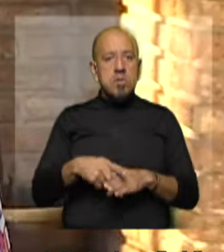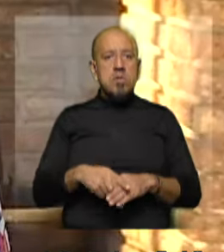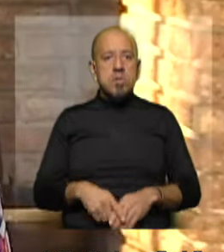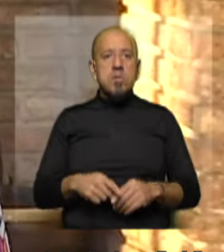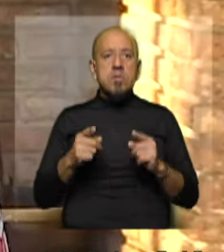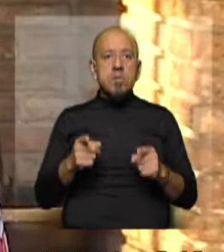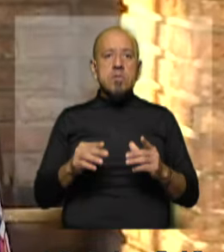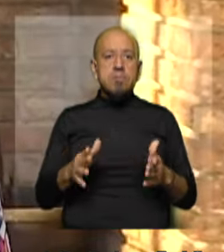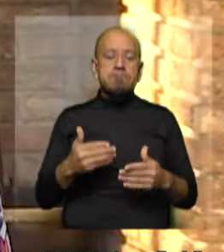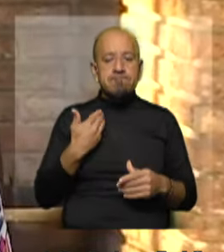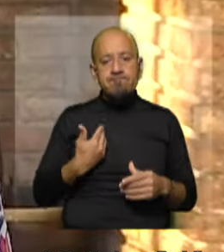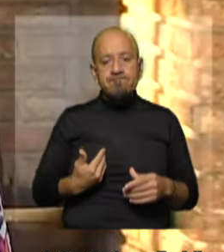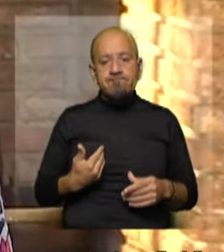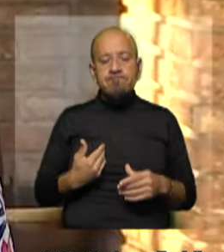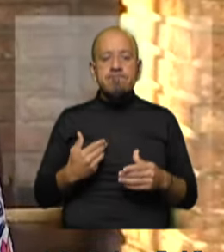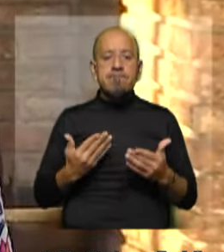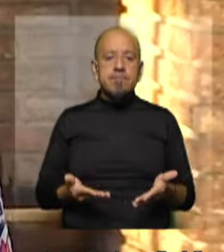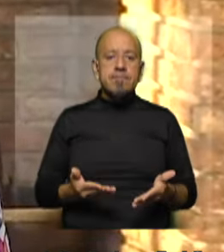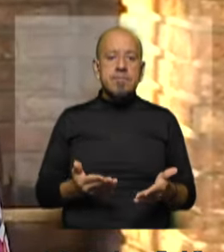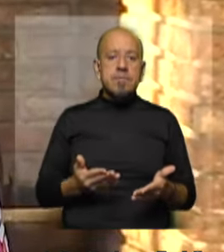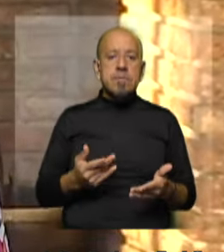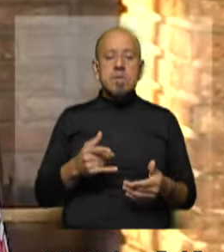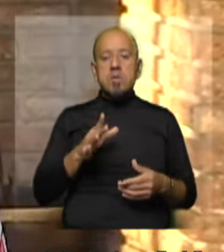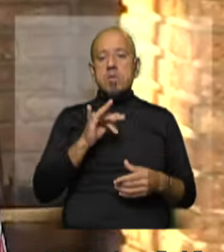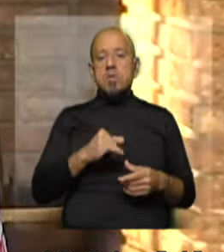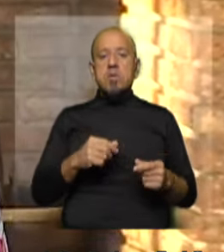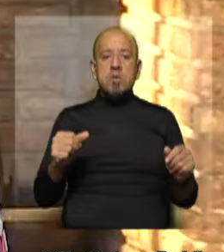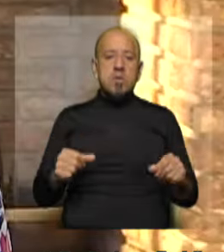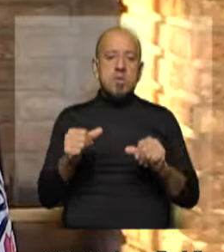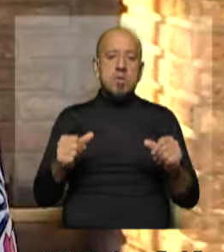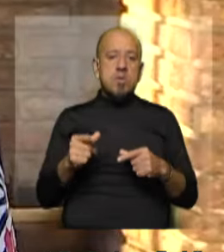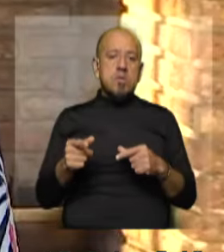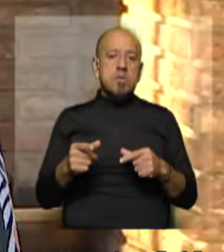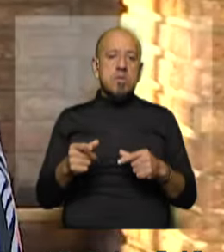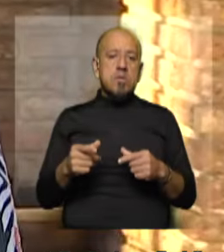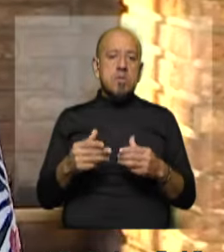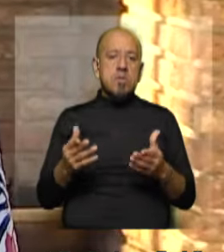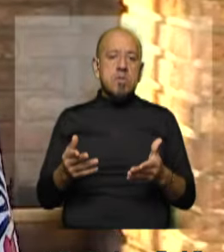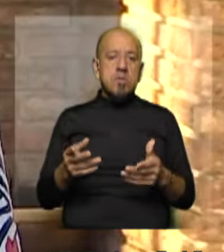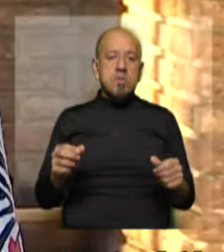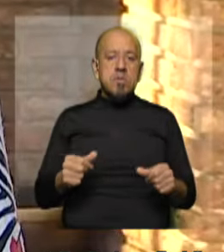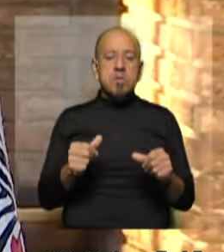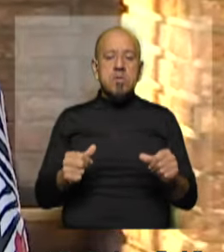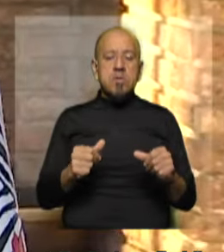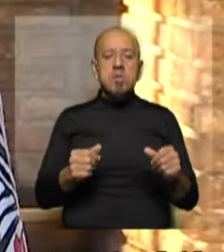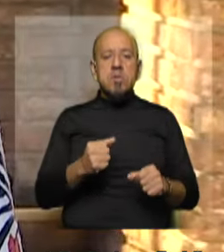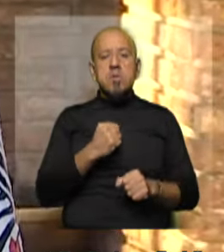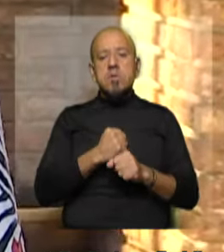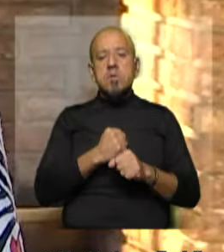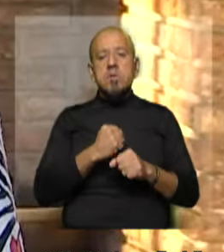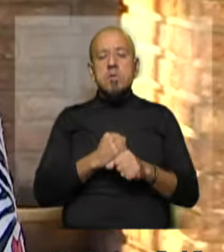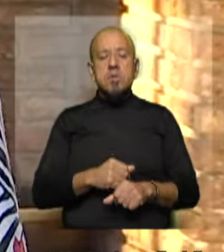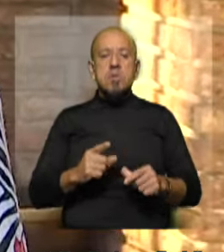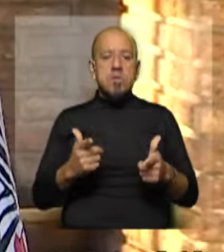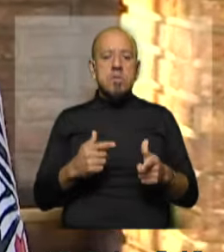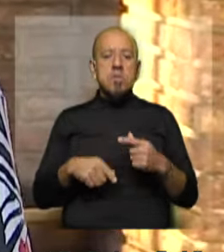que lamentablemente por la dinámica diaria y la necesidad de hacer la tarea de la recolección, no lo están teniendo